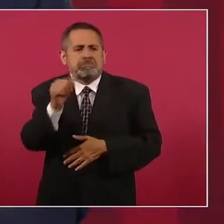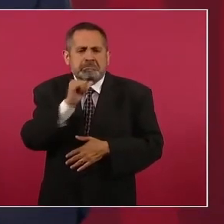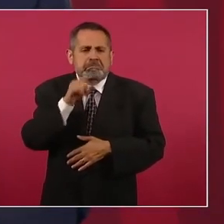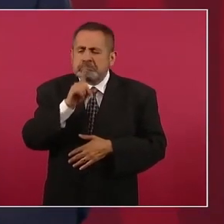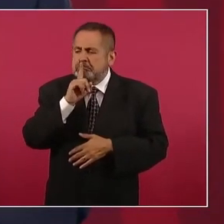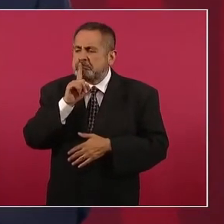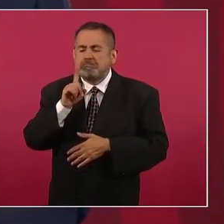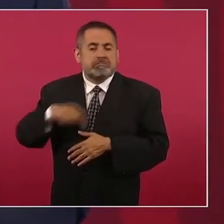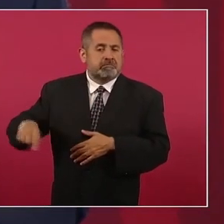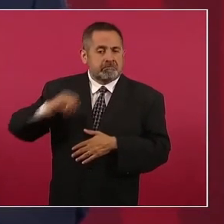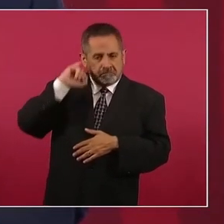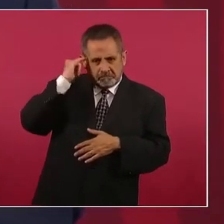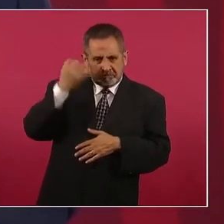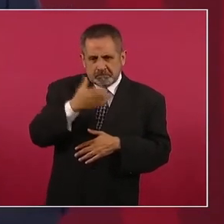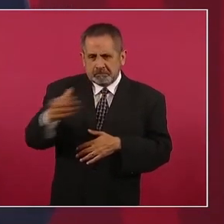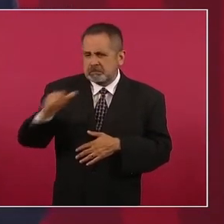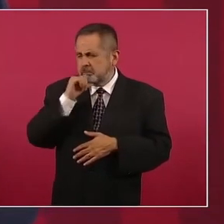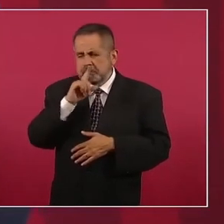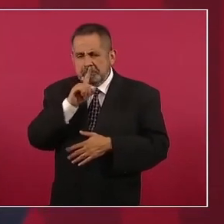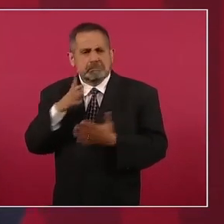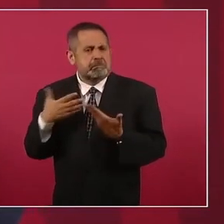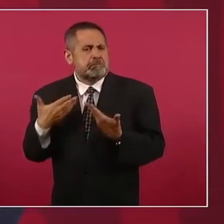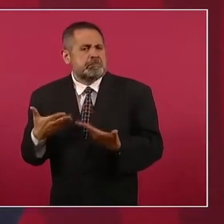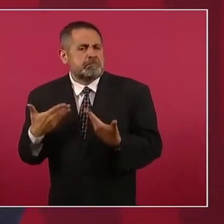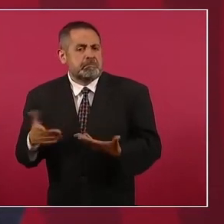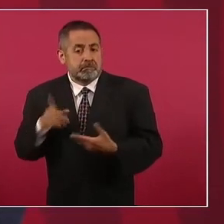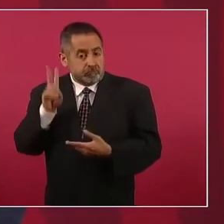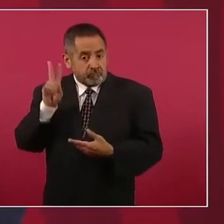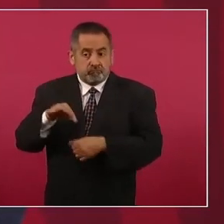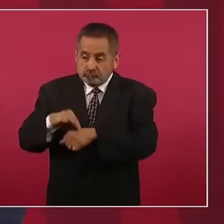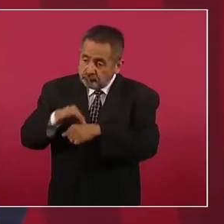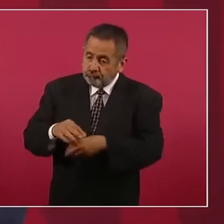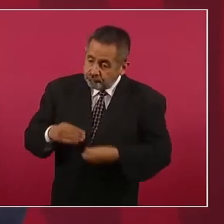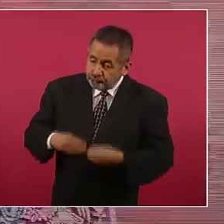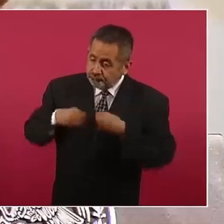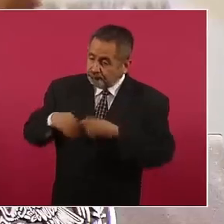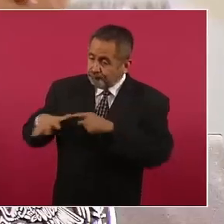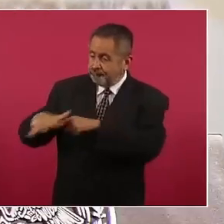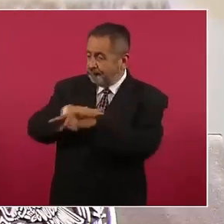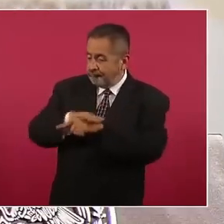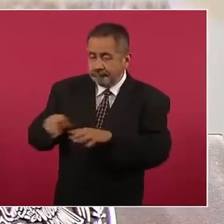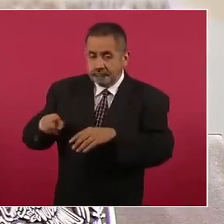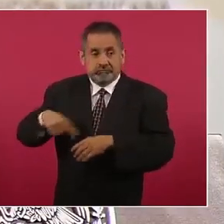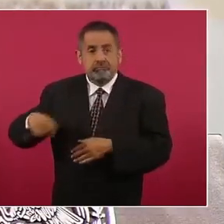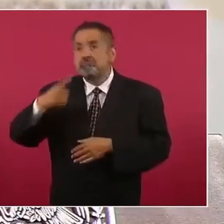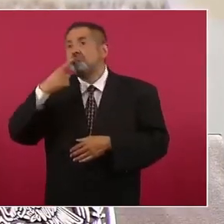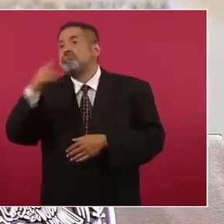los campesinos, los que habitan las comunidades,